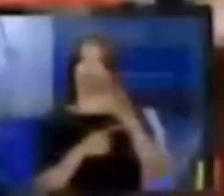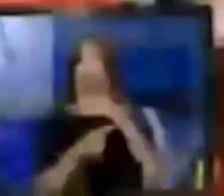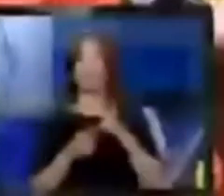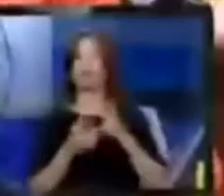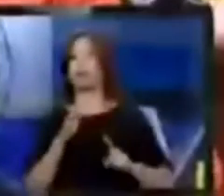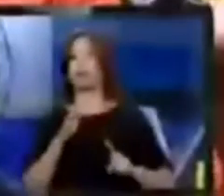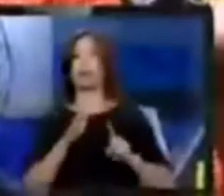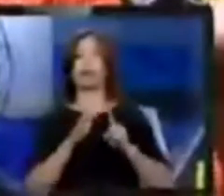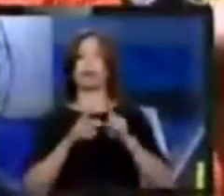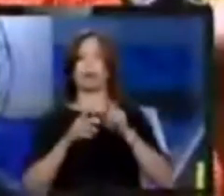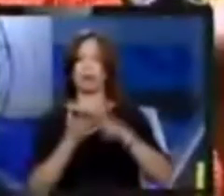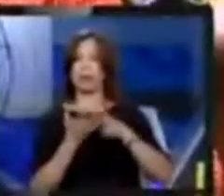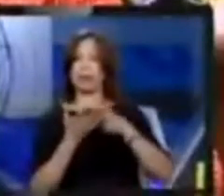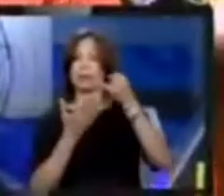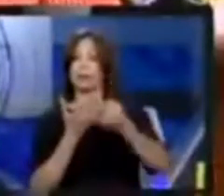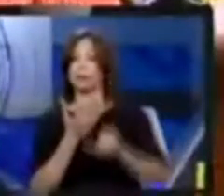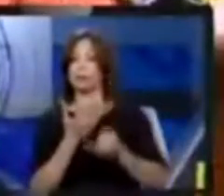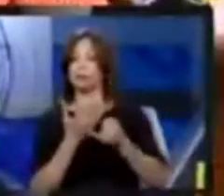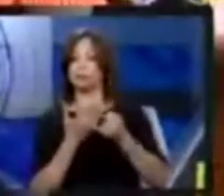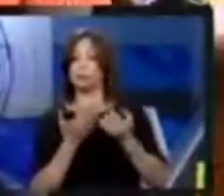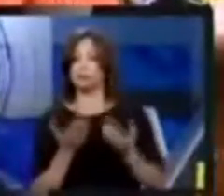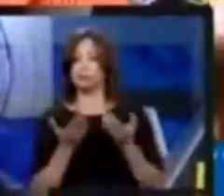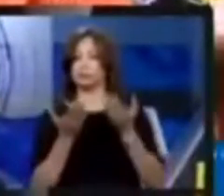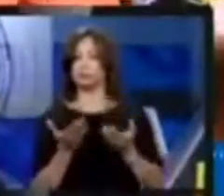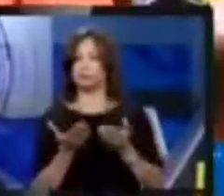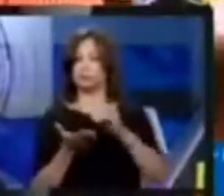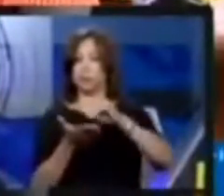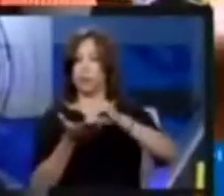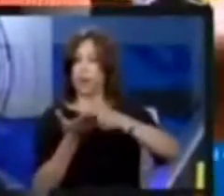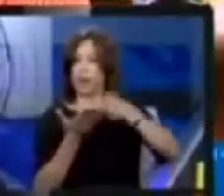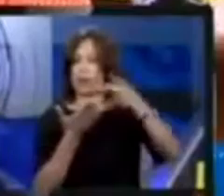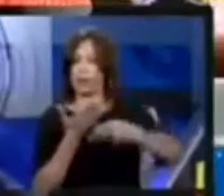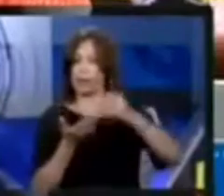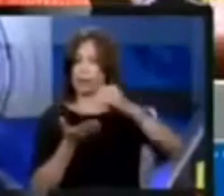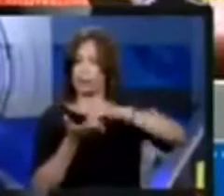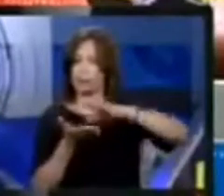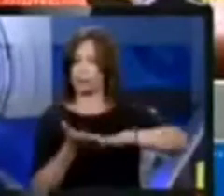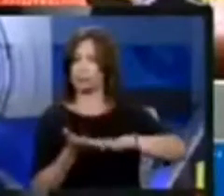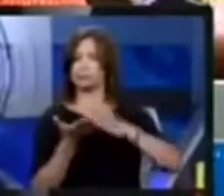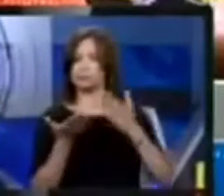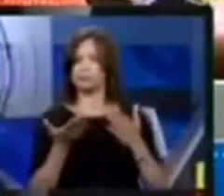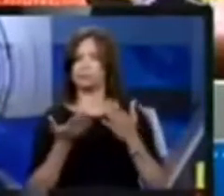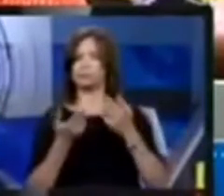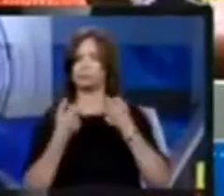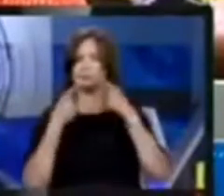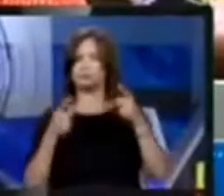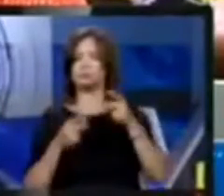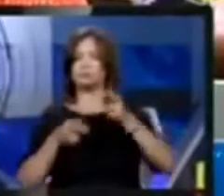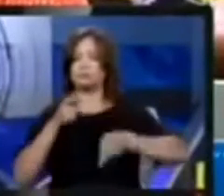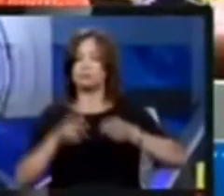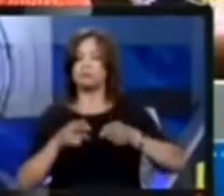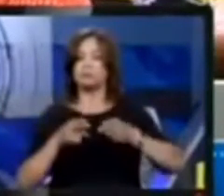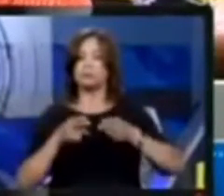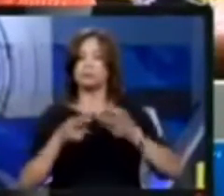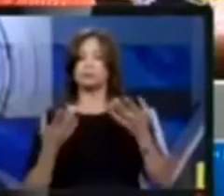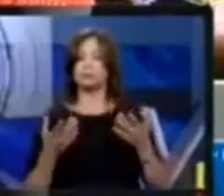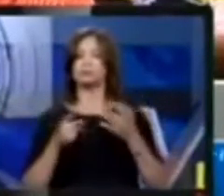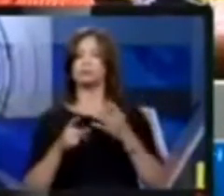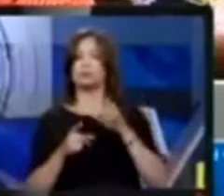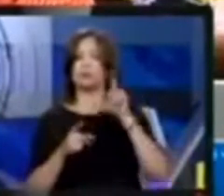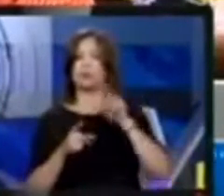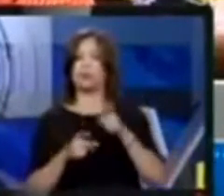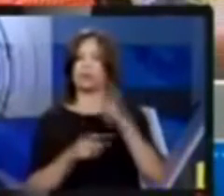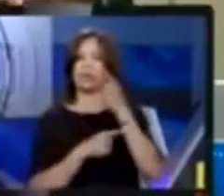que aparecía algún proyecto que en agenda que se declaraba de urgencia, había